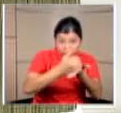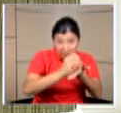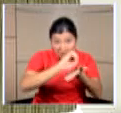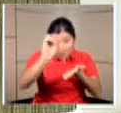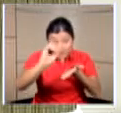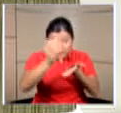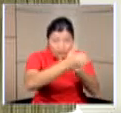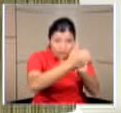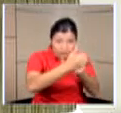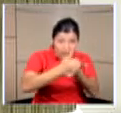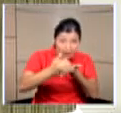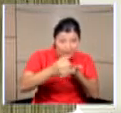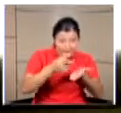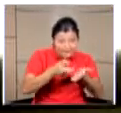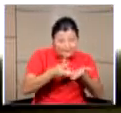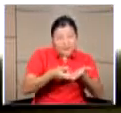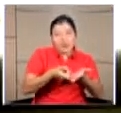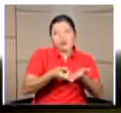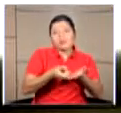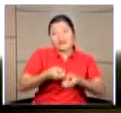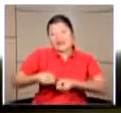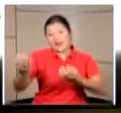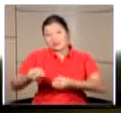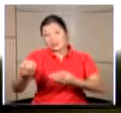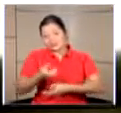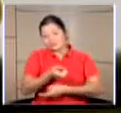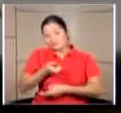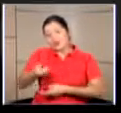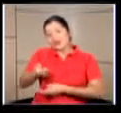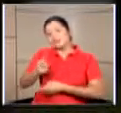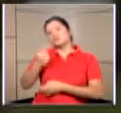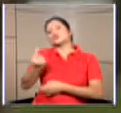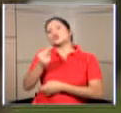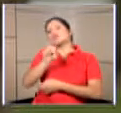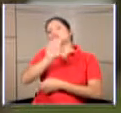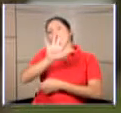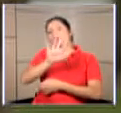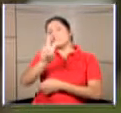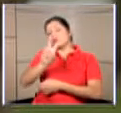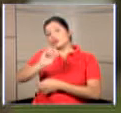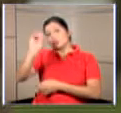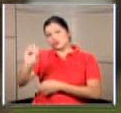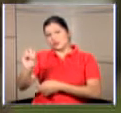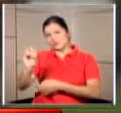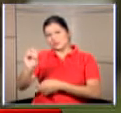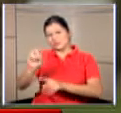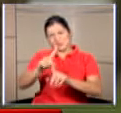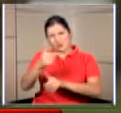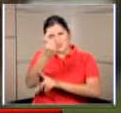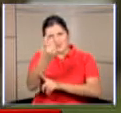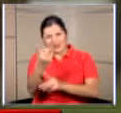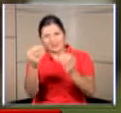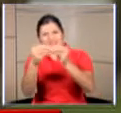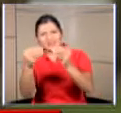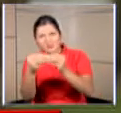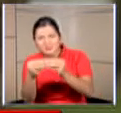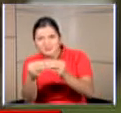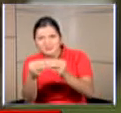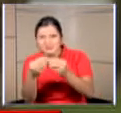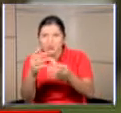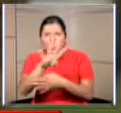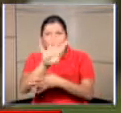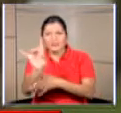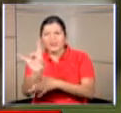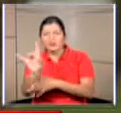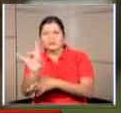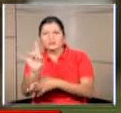El Estado tiene que recurrir a endeudarse. Más o menos el 47% del presupuesto es financiado con deuda.